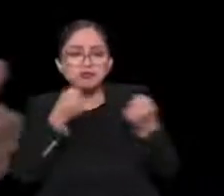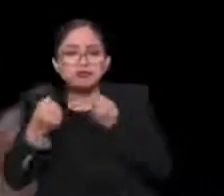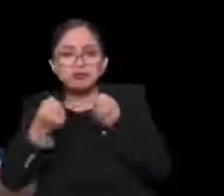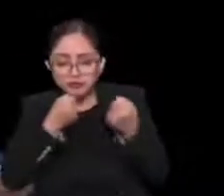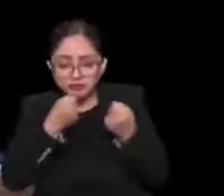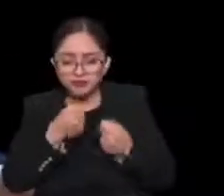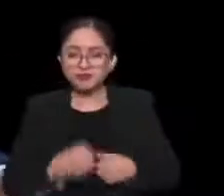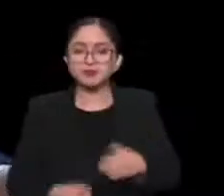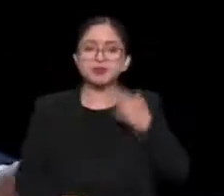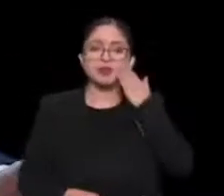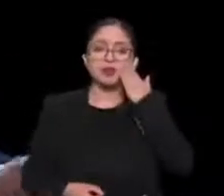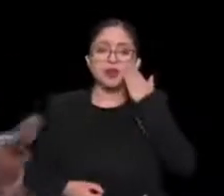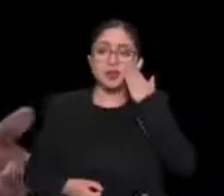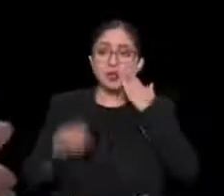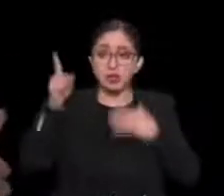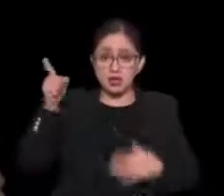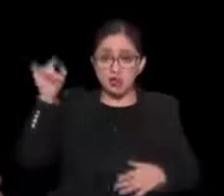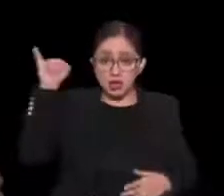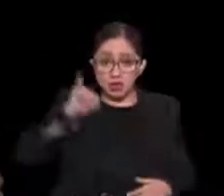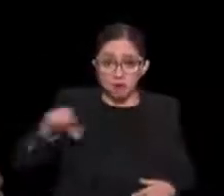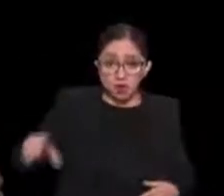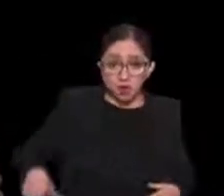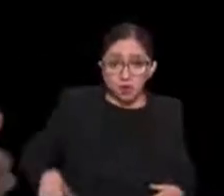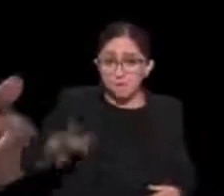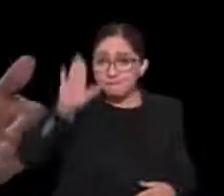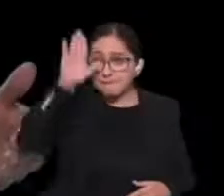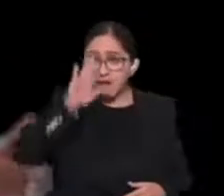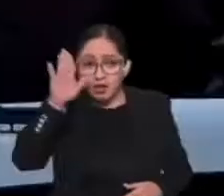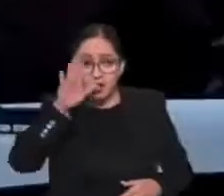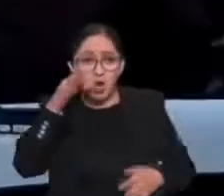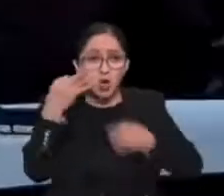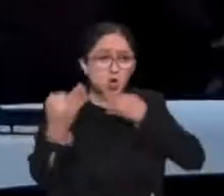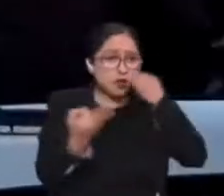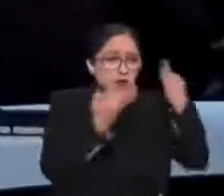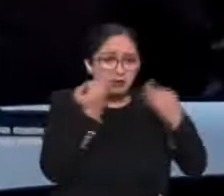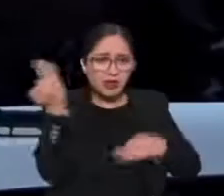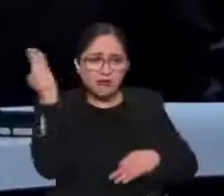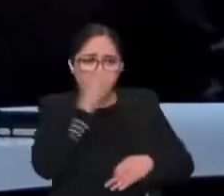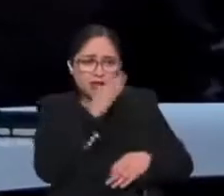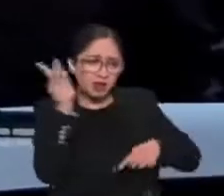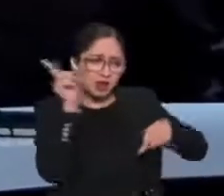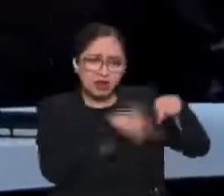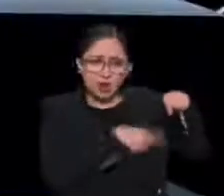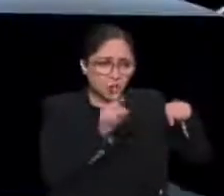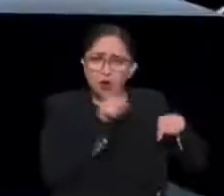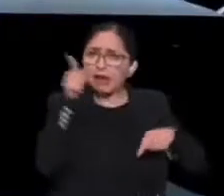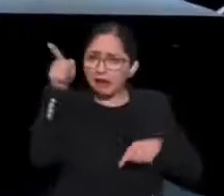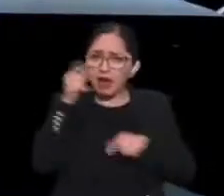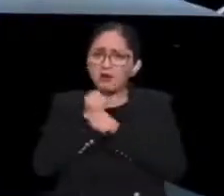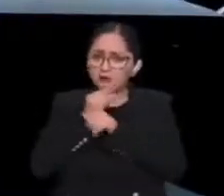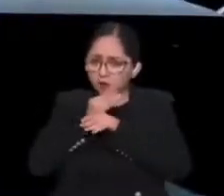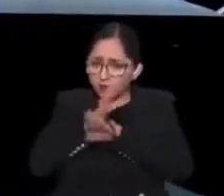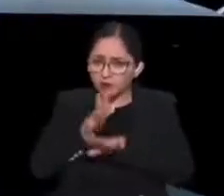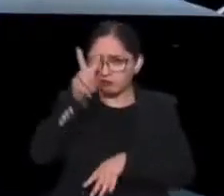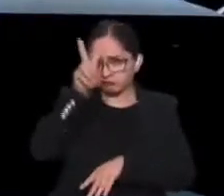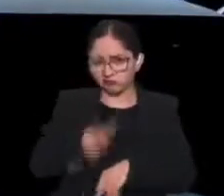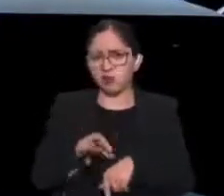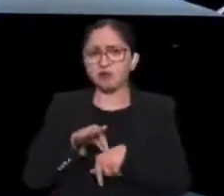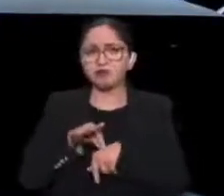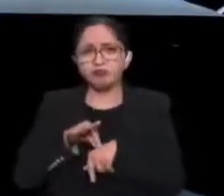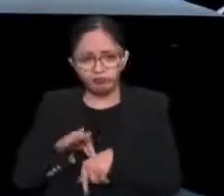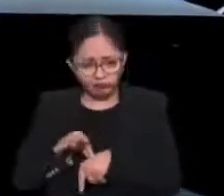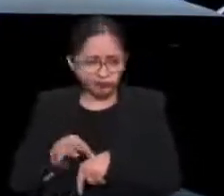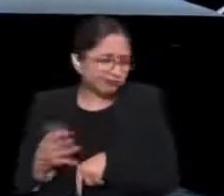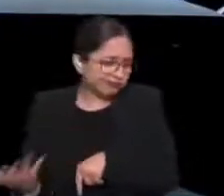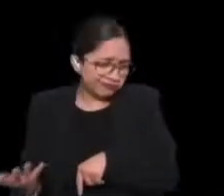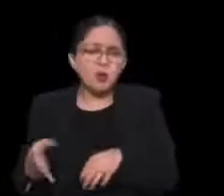estaba luchando contra la infodemia, pero lo que sí estaba haciendo era informar del hecho. En tiempo real. Exactamente. Entonces llama la